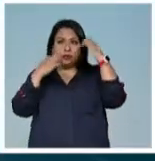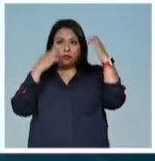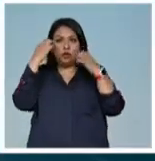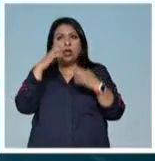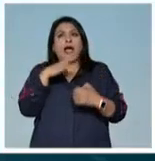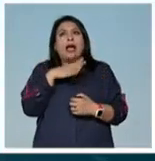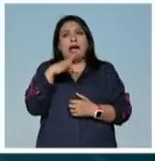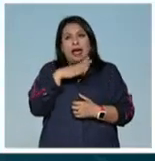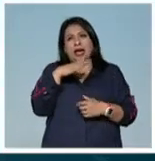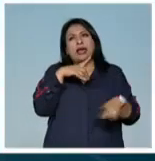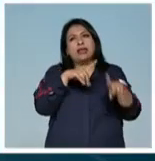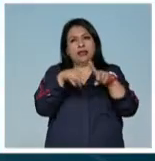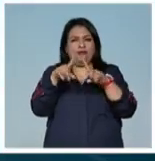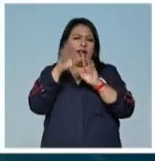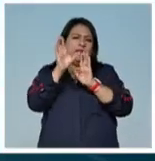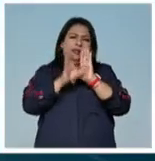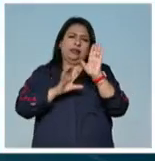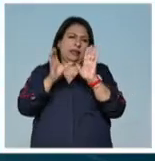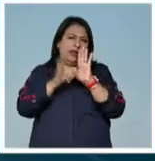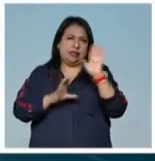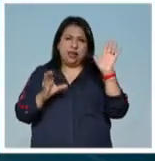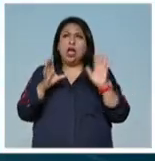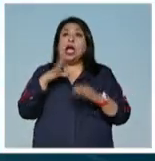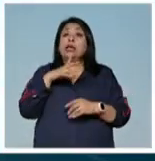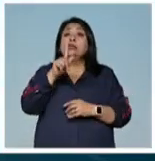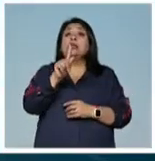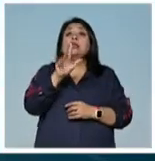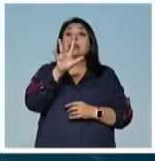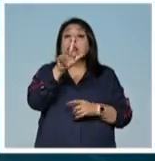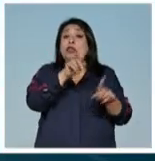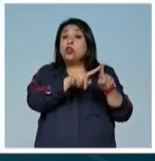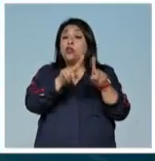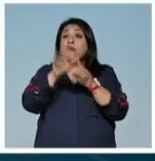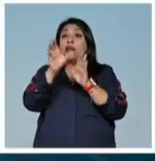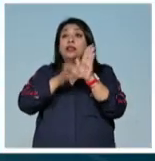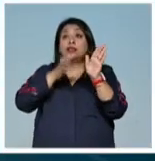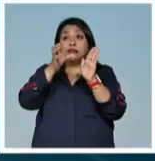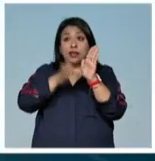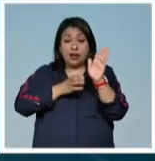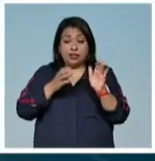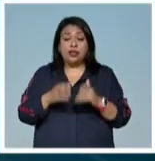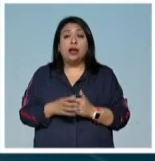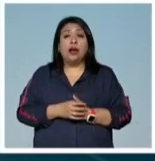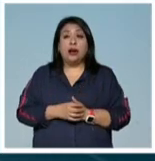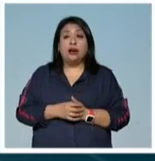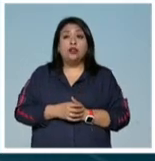hay muchos tipos de calendarios. De hecho hay 75 calendarios y